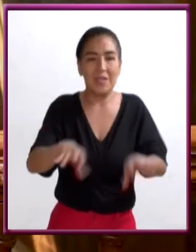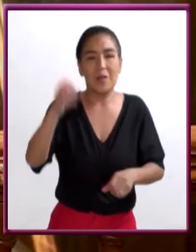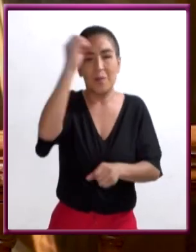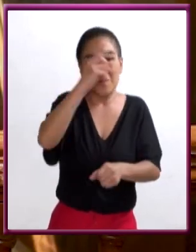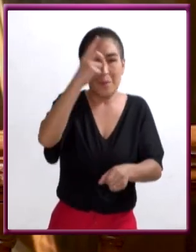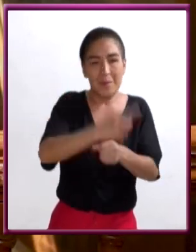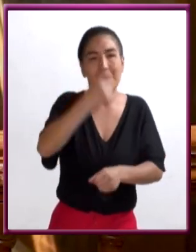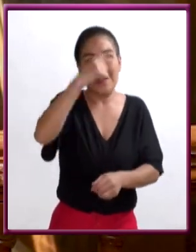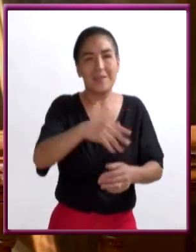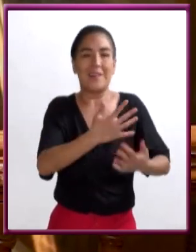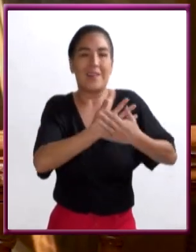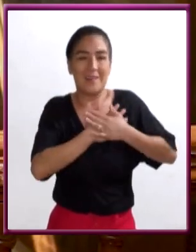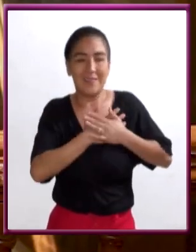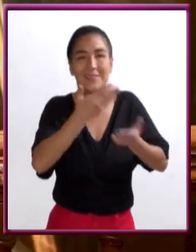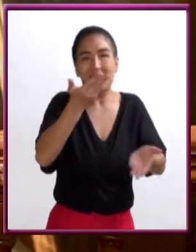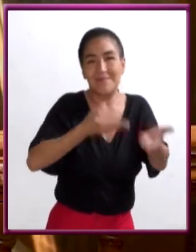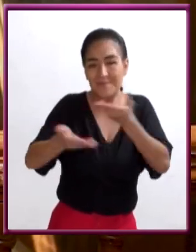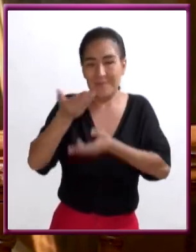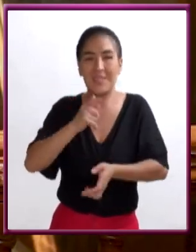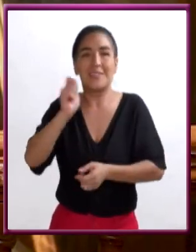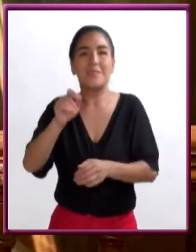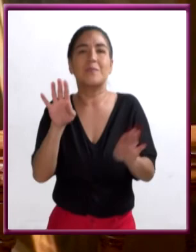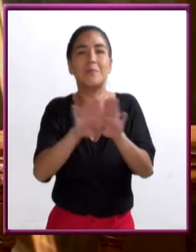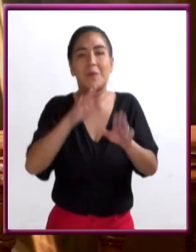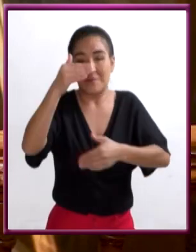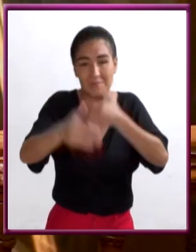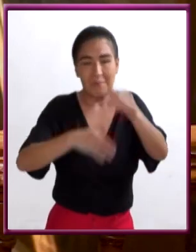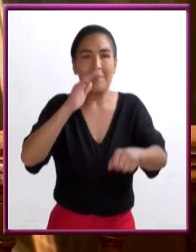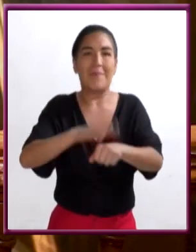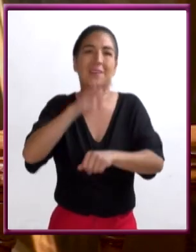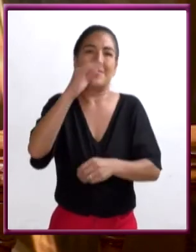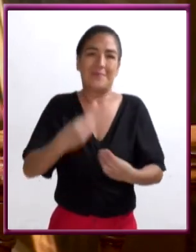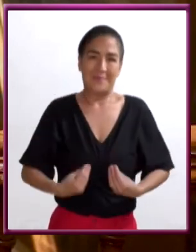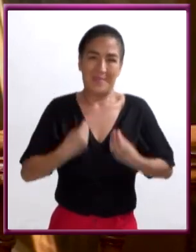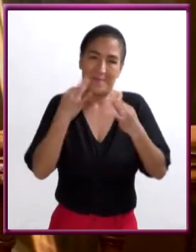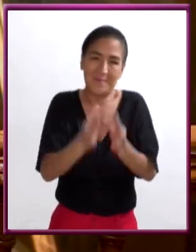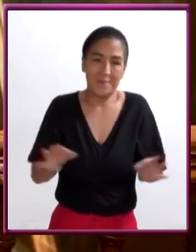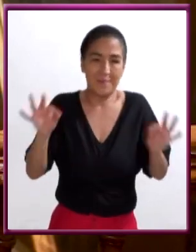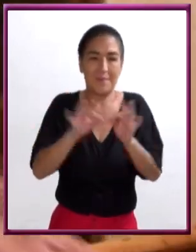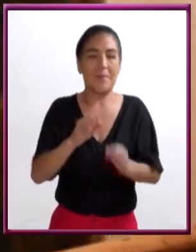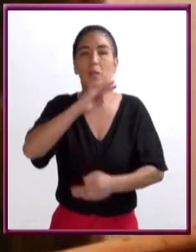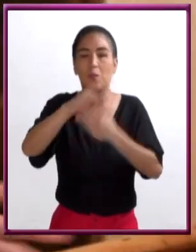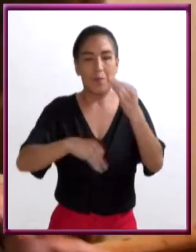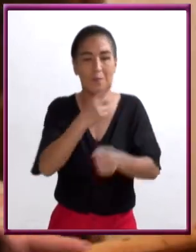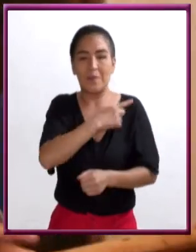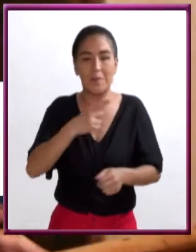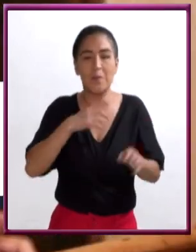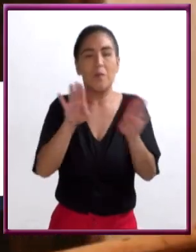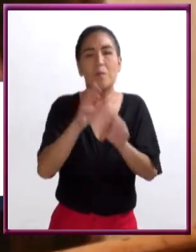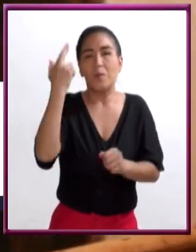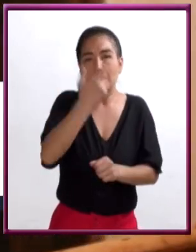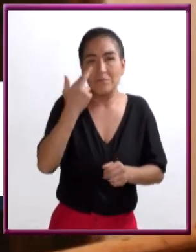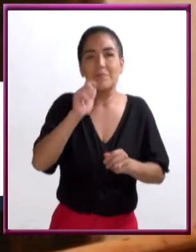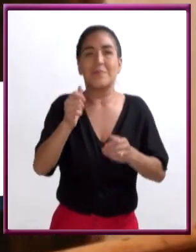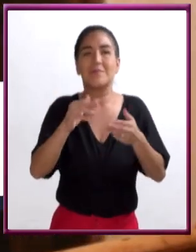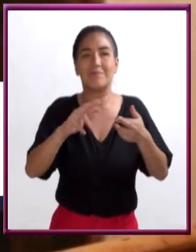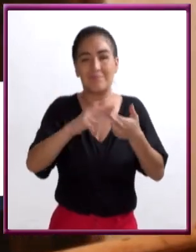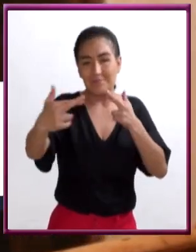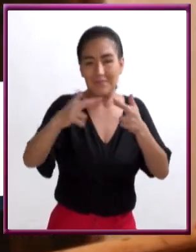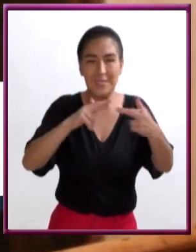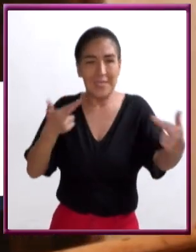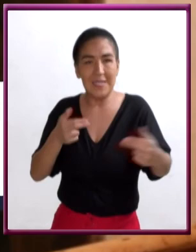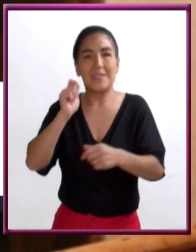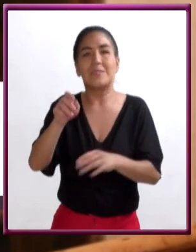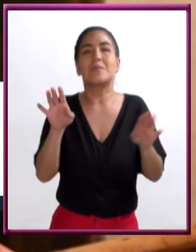de la oportunidad de entablar relaciones amorosas que tendrían más trascendencia en su vida. Todos debemos revisar cómo nos